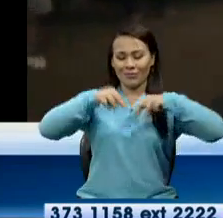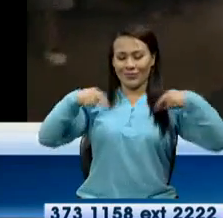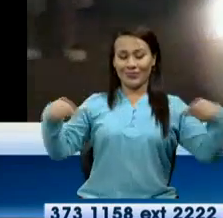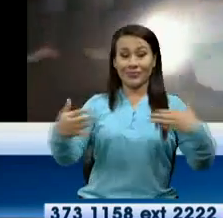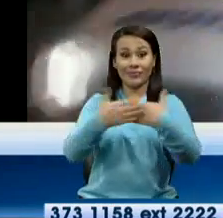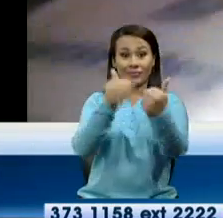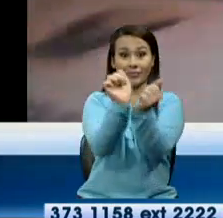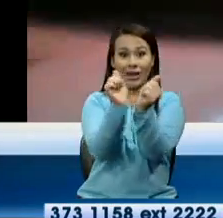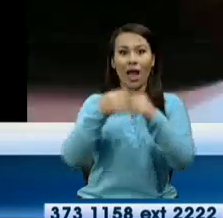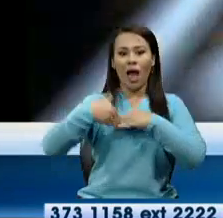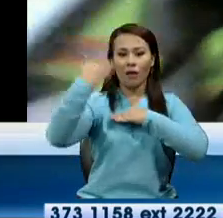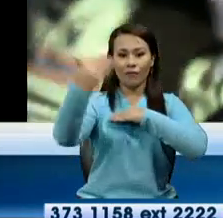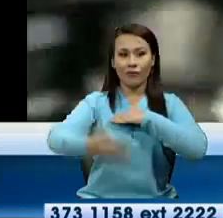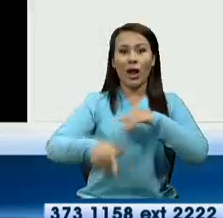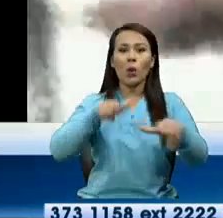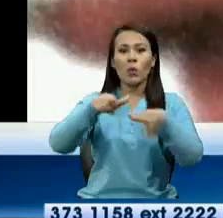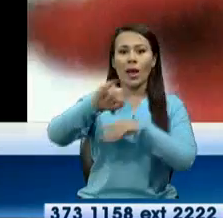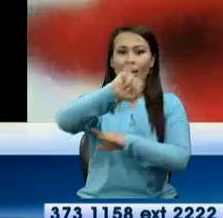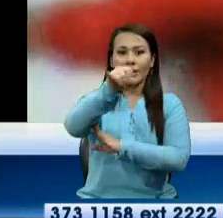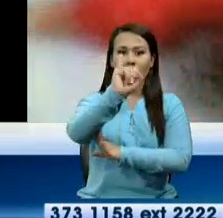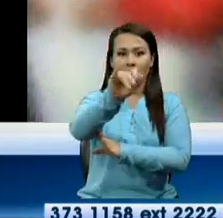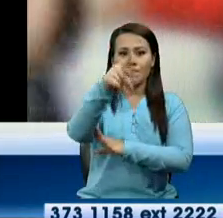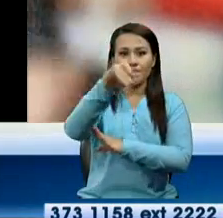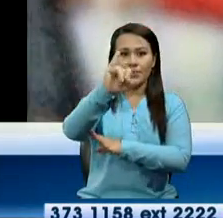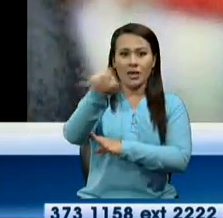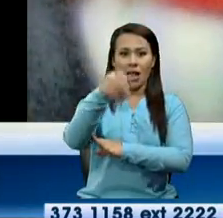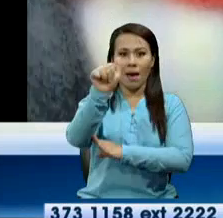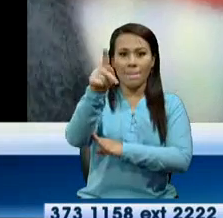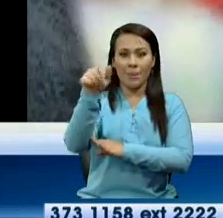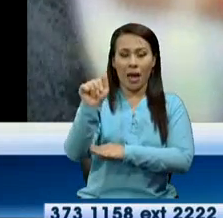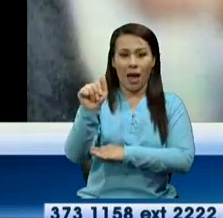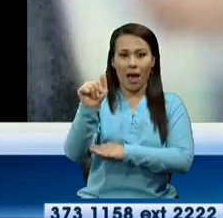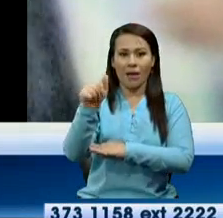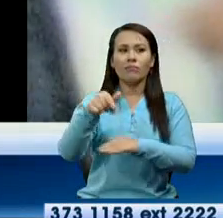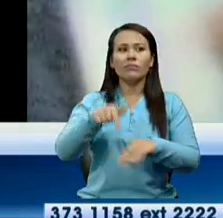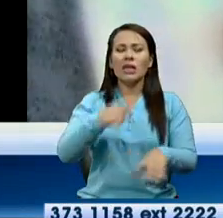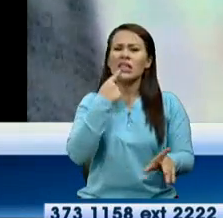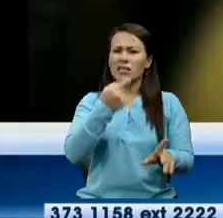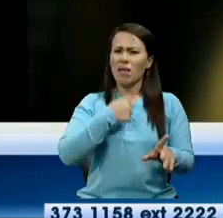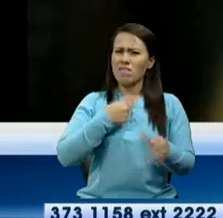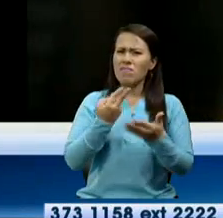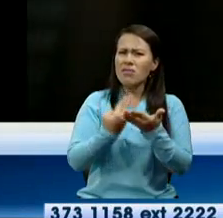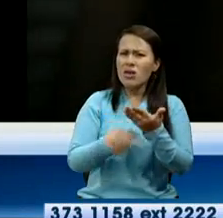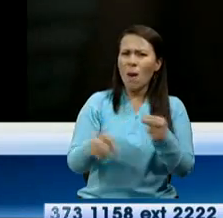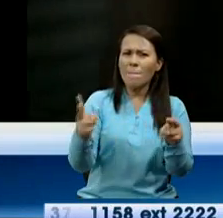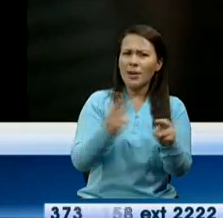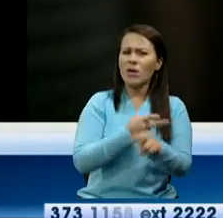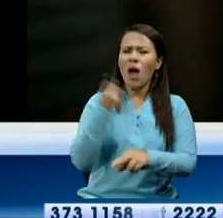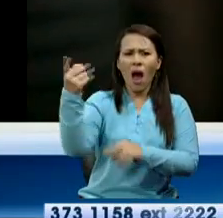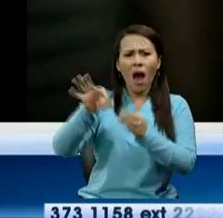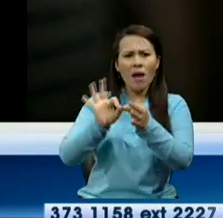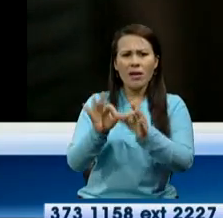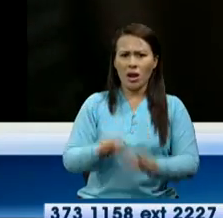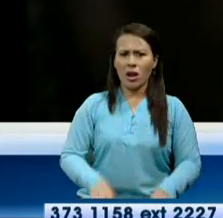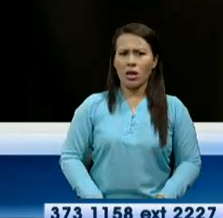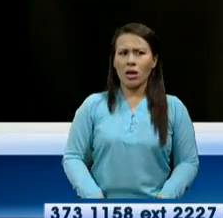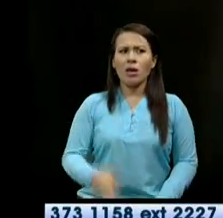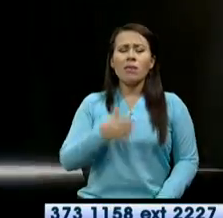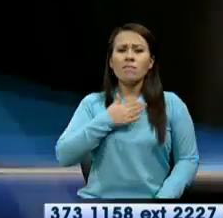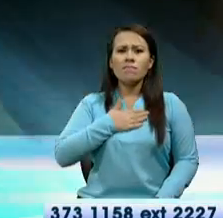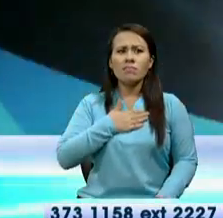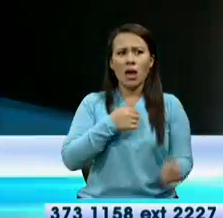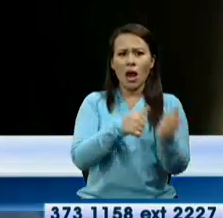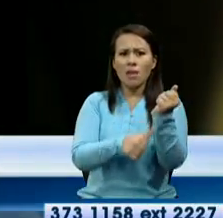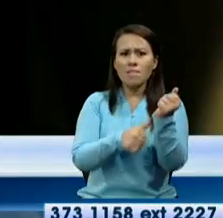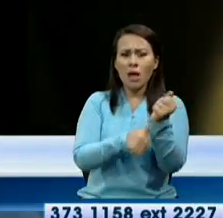de privación de libertad de Jipijapa. Que mi hermano, de esos ser más buscados, que se ratifiquen, que nos señalaron, que nos